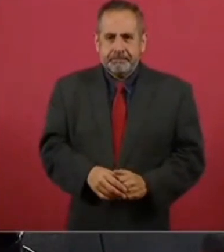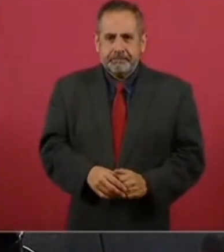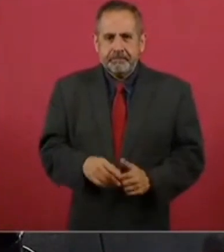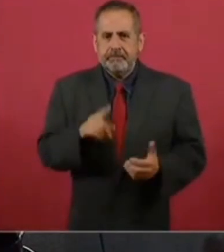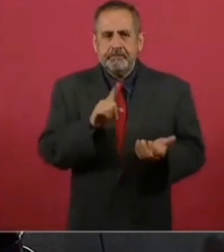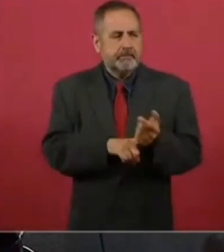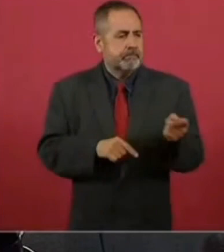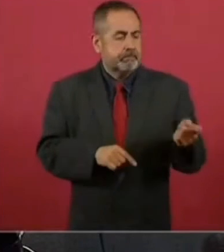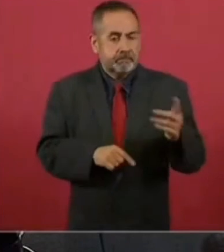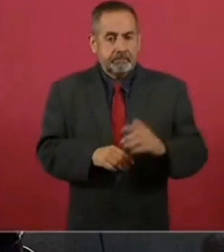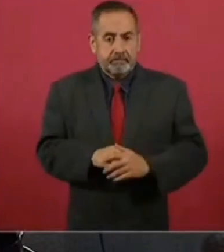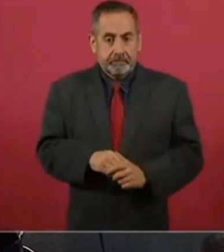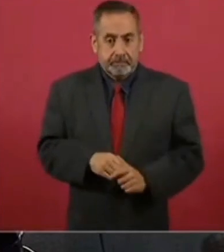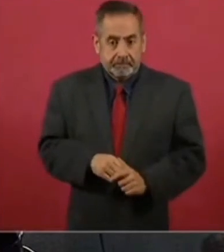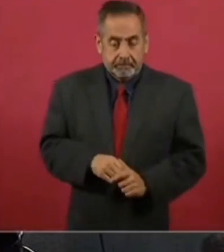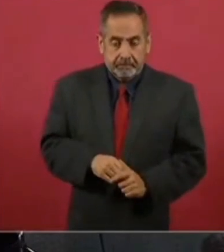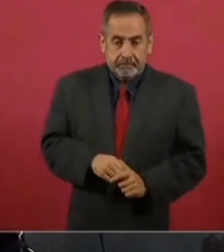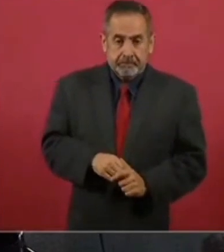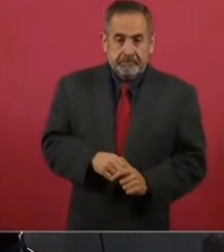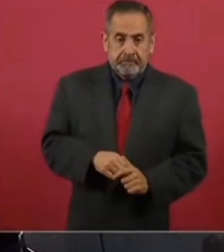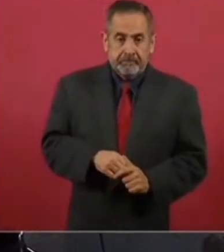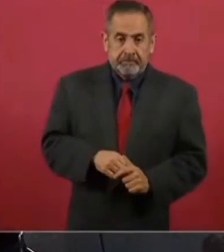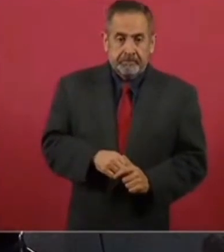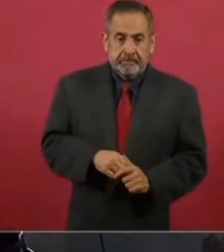Pero si a mí me ofrecen